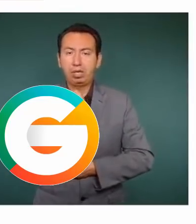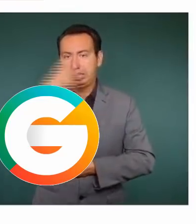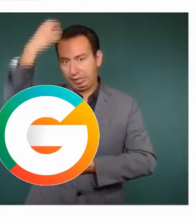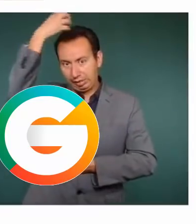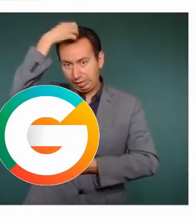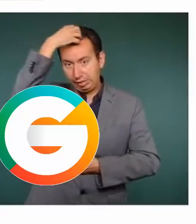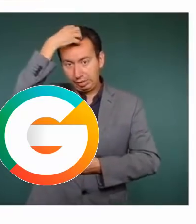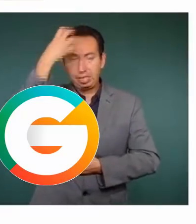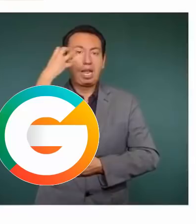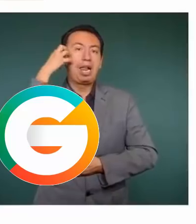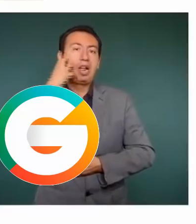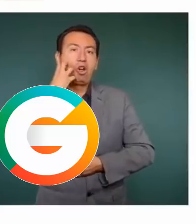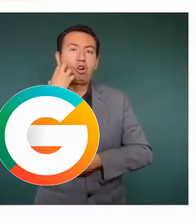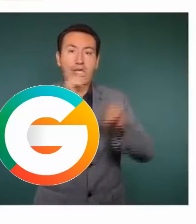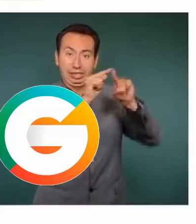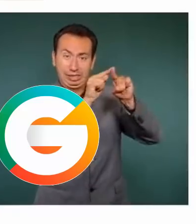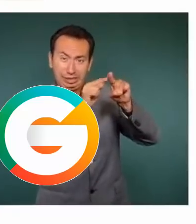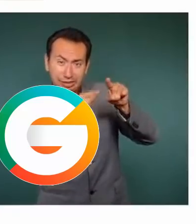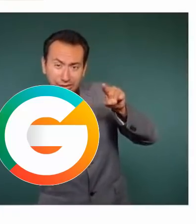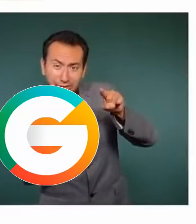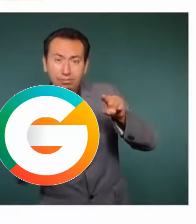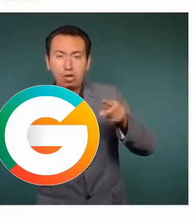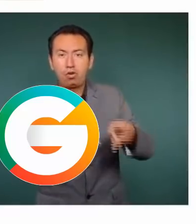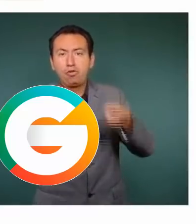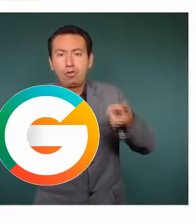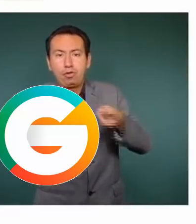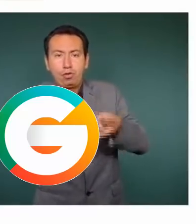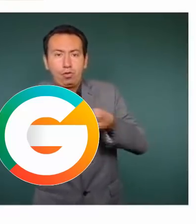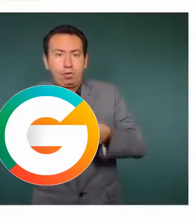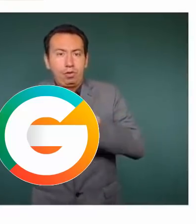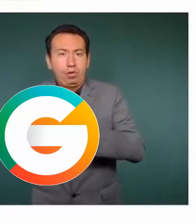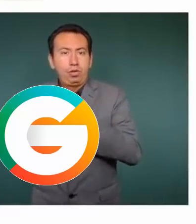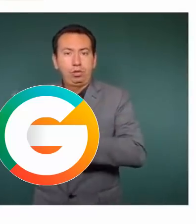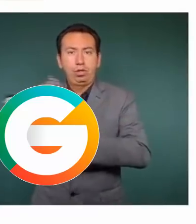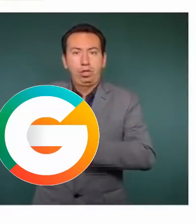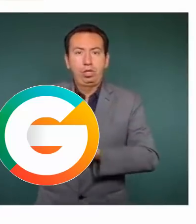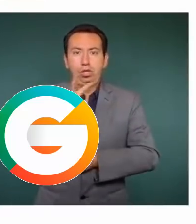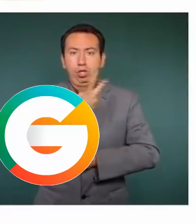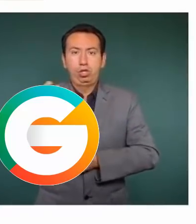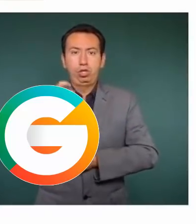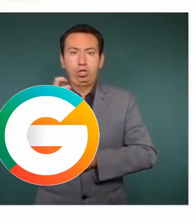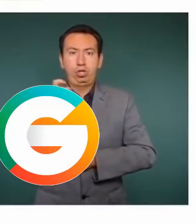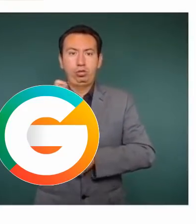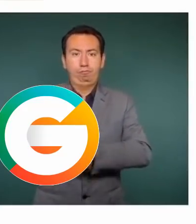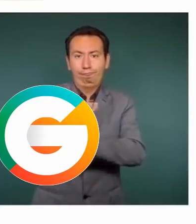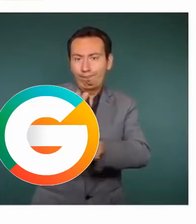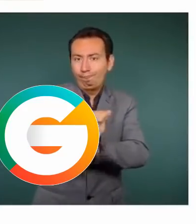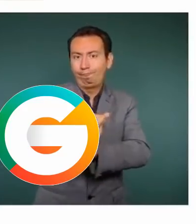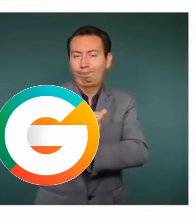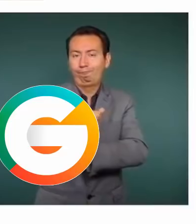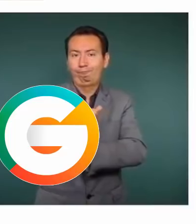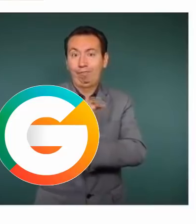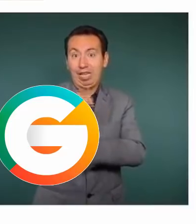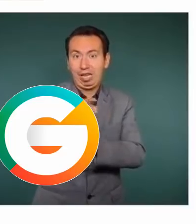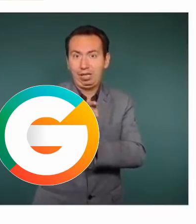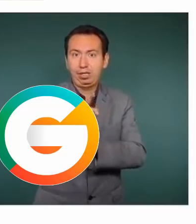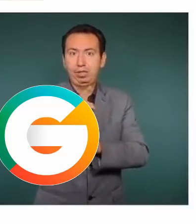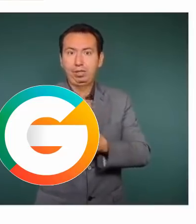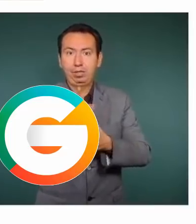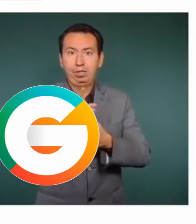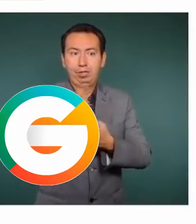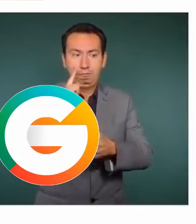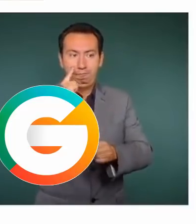Silao y León. Hemos asegurado 230 vehículos que se dedican a esta